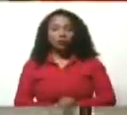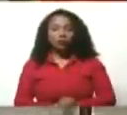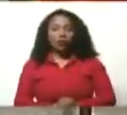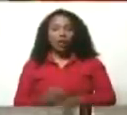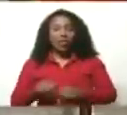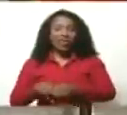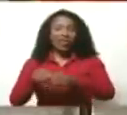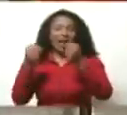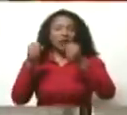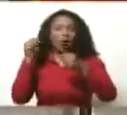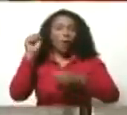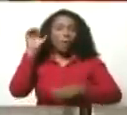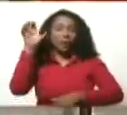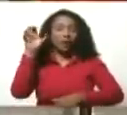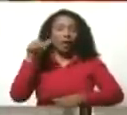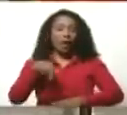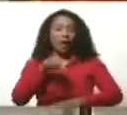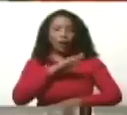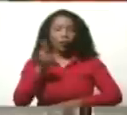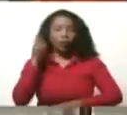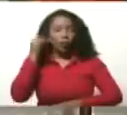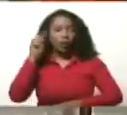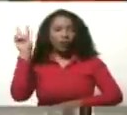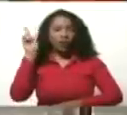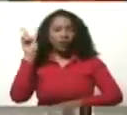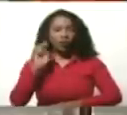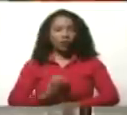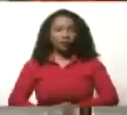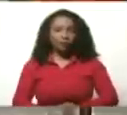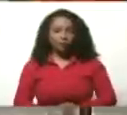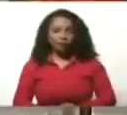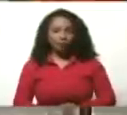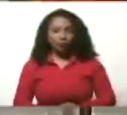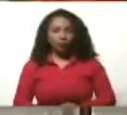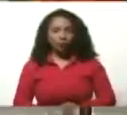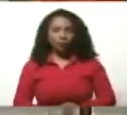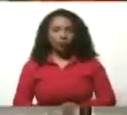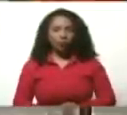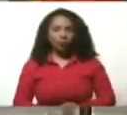irreversibles daños patrimoniales a la República Bolivariana de Venezuela.